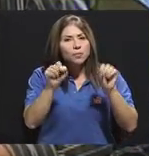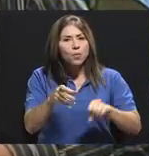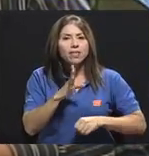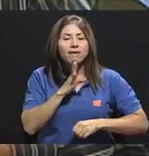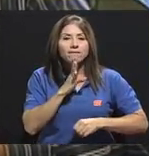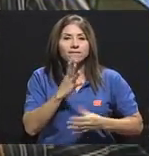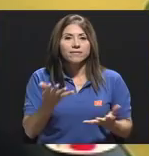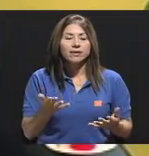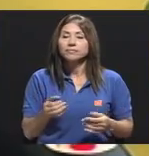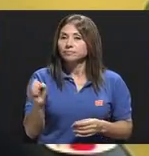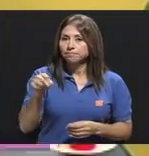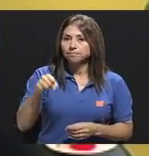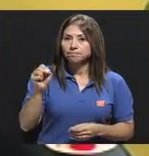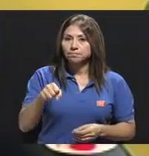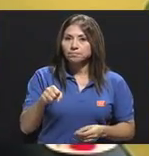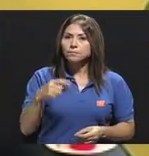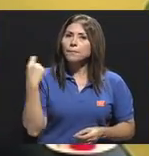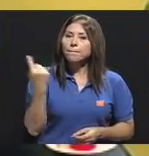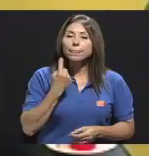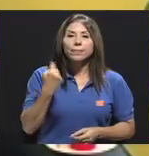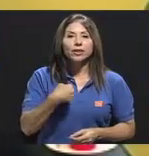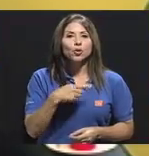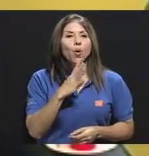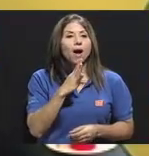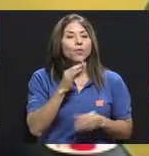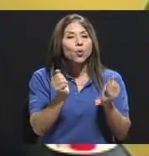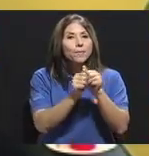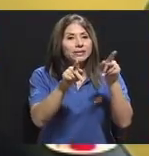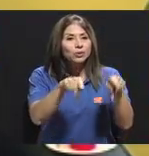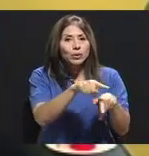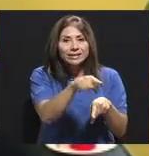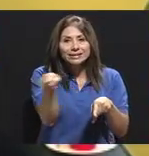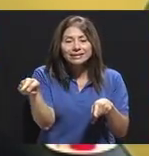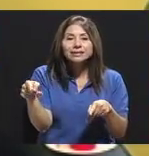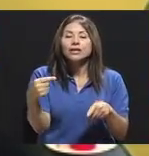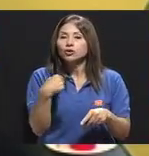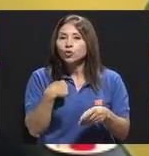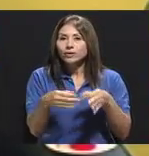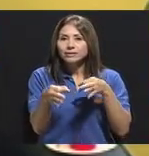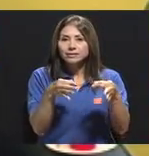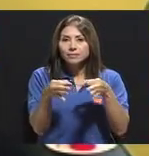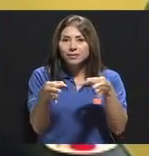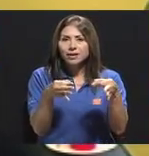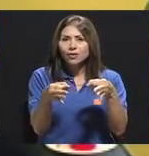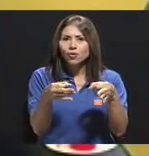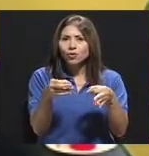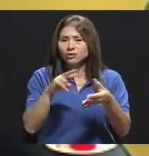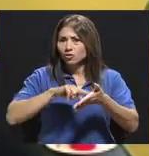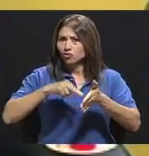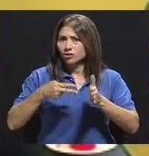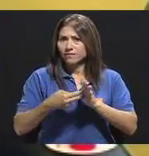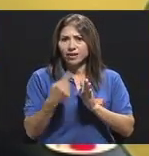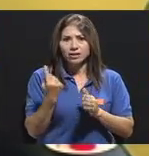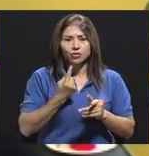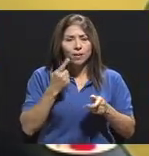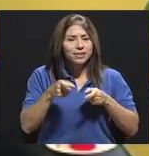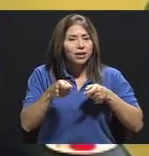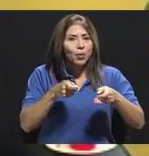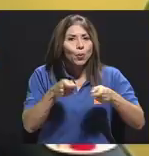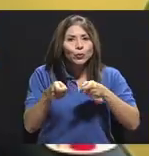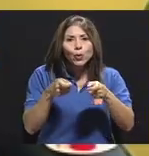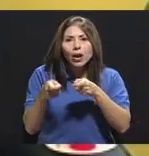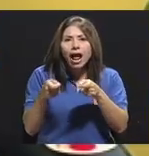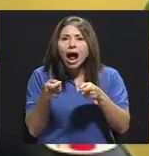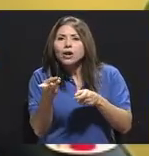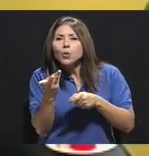amplía al respecto sí siempre cuando converso con mis pacientes Les explico que no solamente es controlar lo que mencionamos al principio las